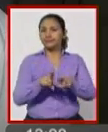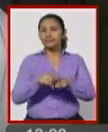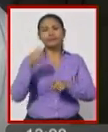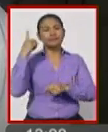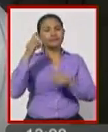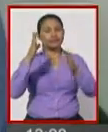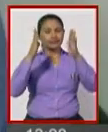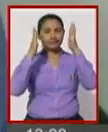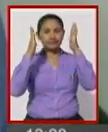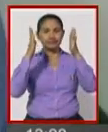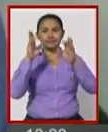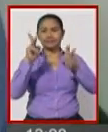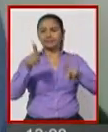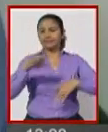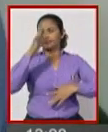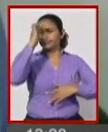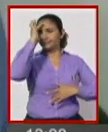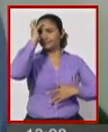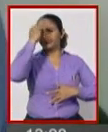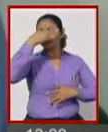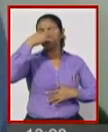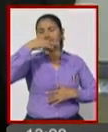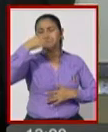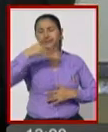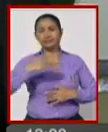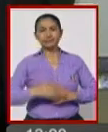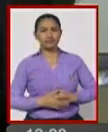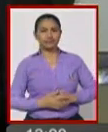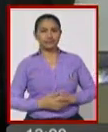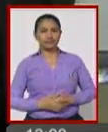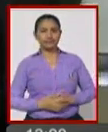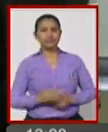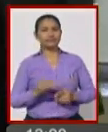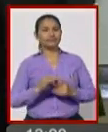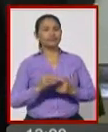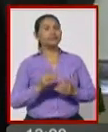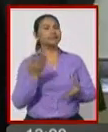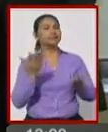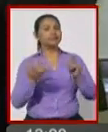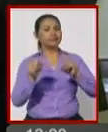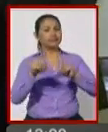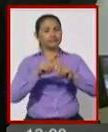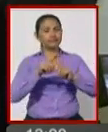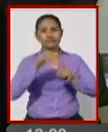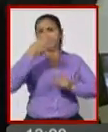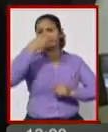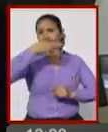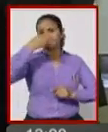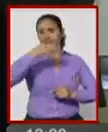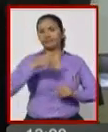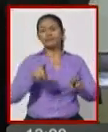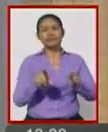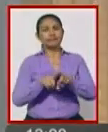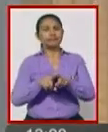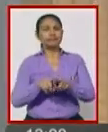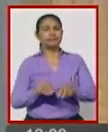para la atención de los pacientes que están llegando con sospecha o los pacientes positivos de influenza.